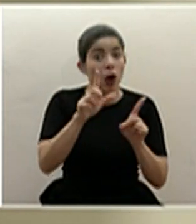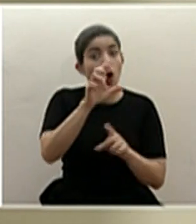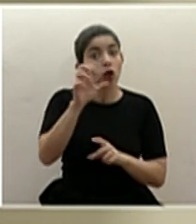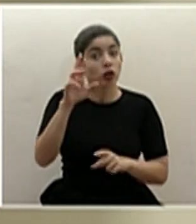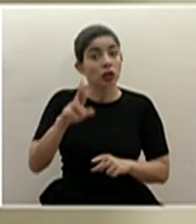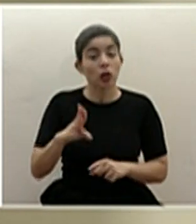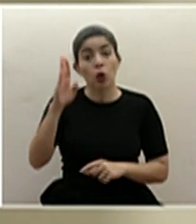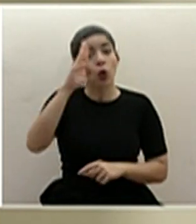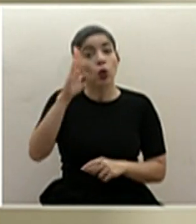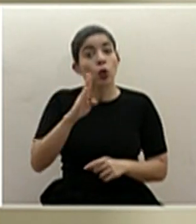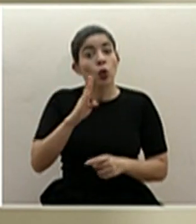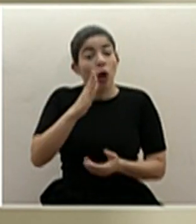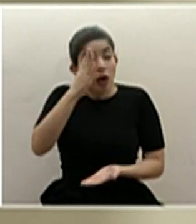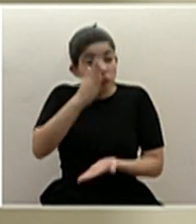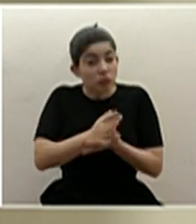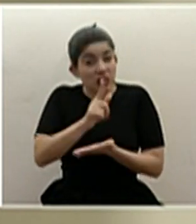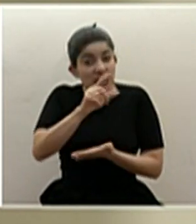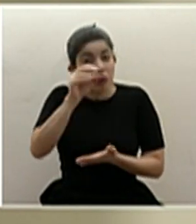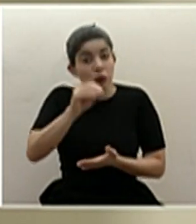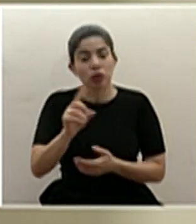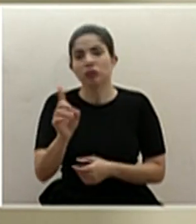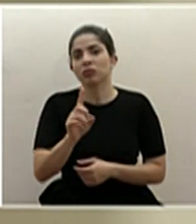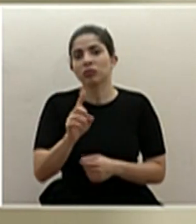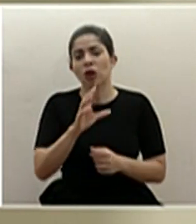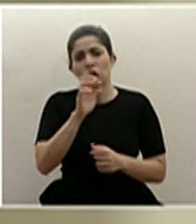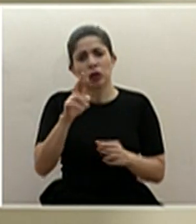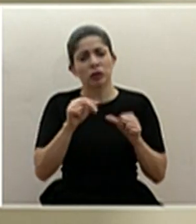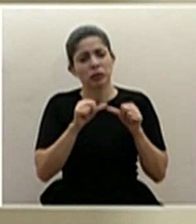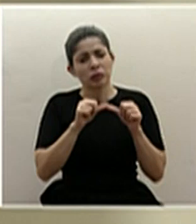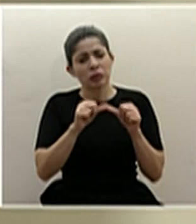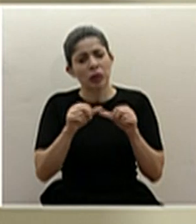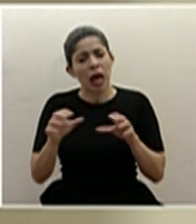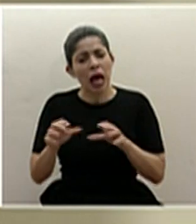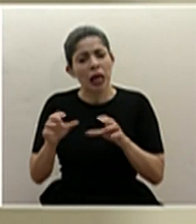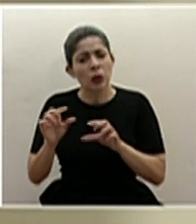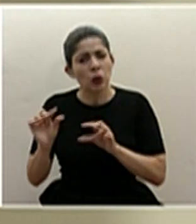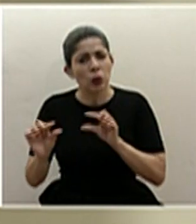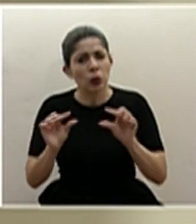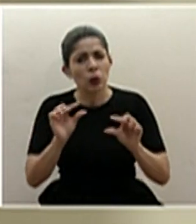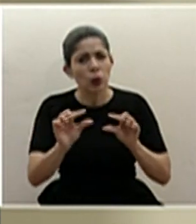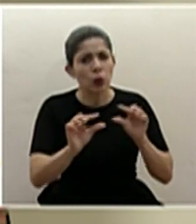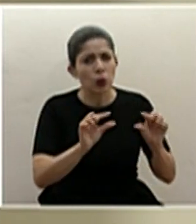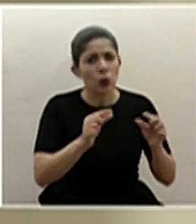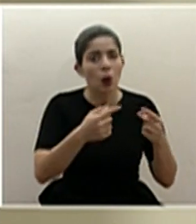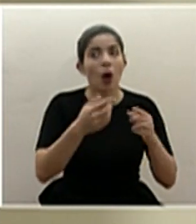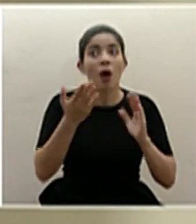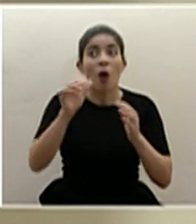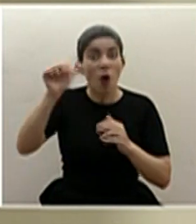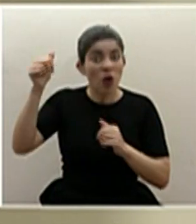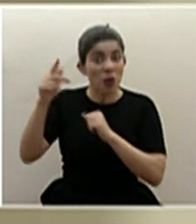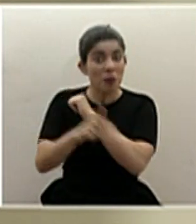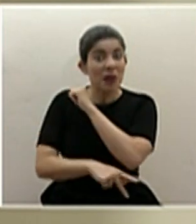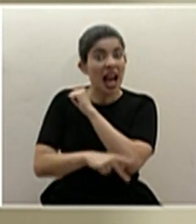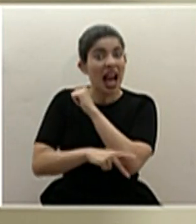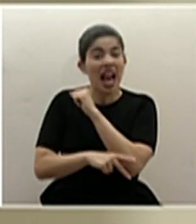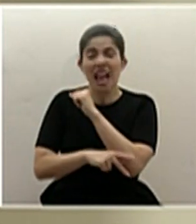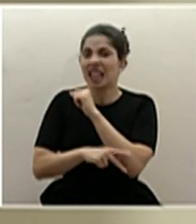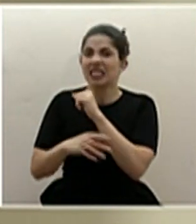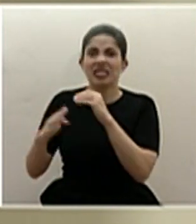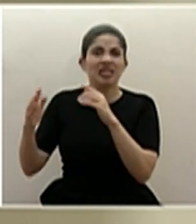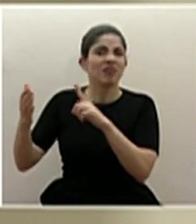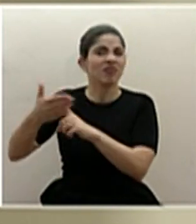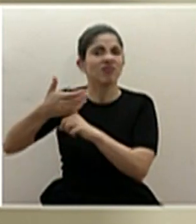nunca se paralizó completamente. Siempre hemos mantenido un nivel mínimo de actividad económica diferente a otros países que han hecho cuarentenas